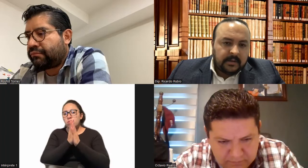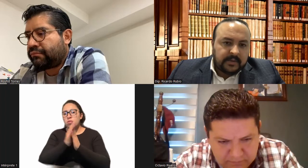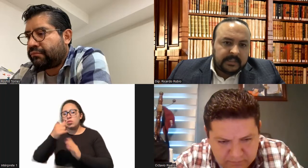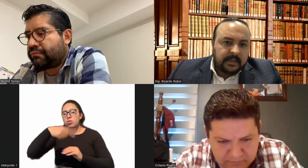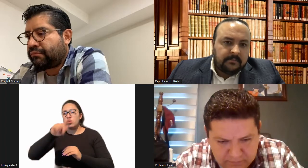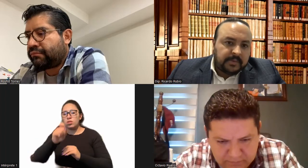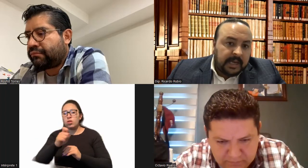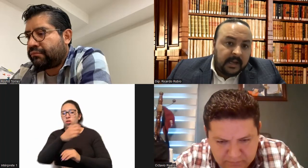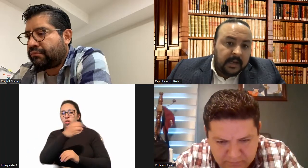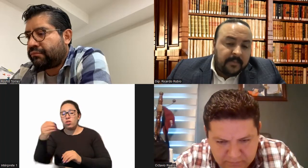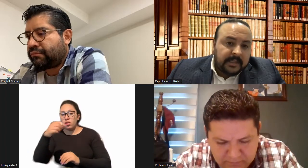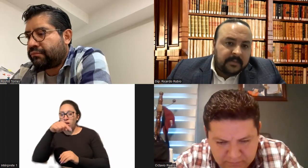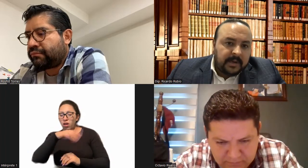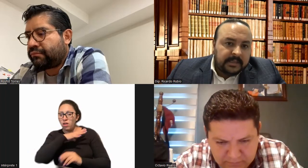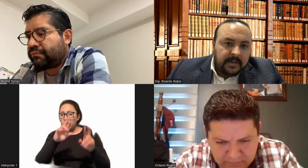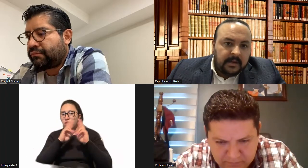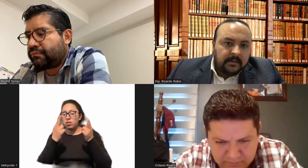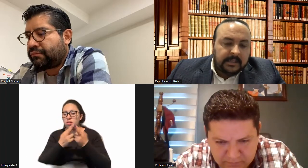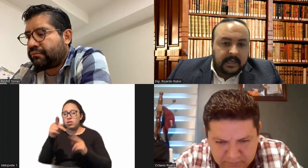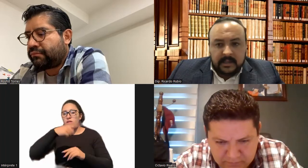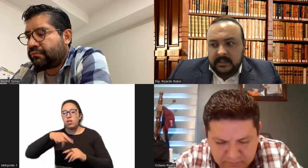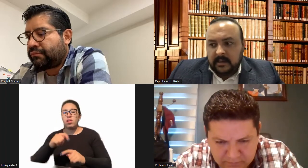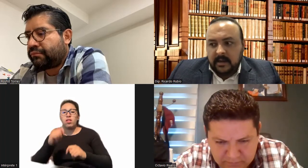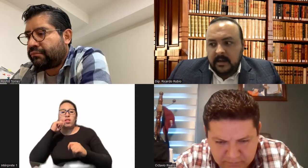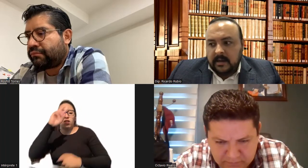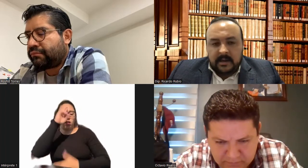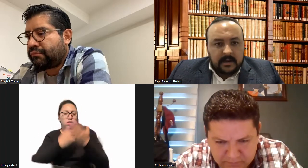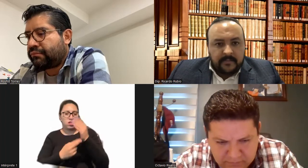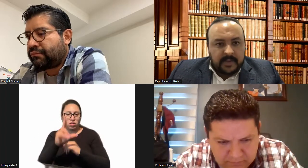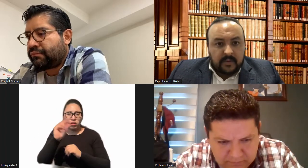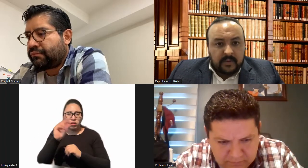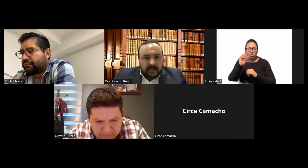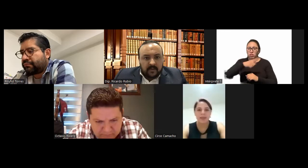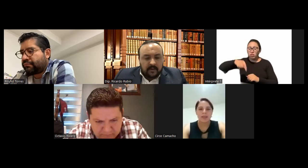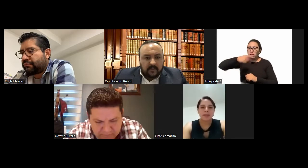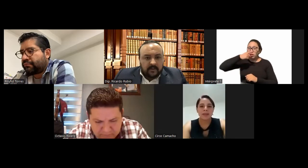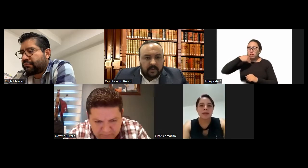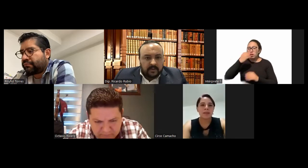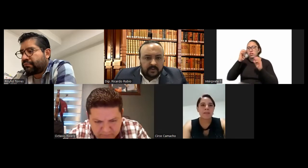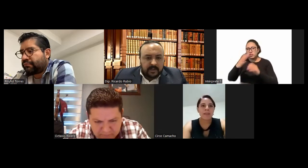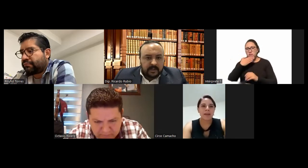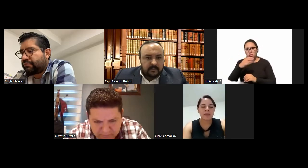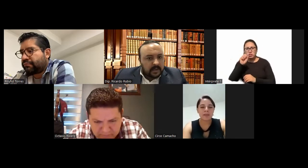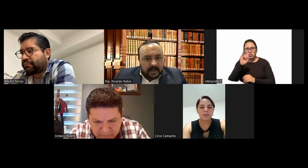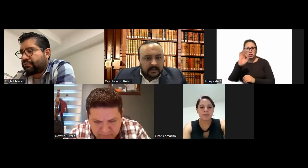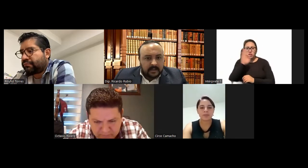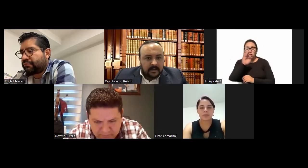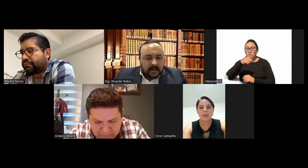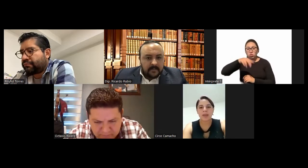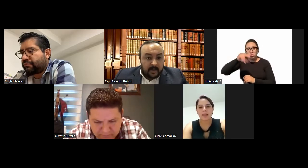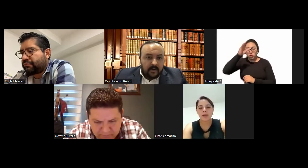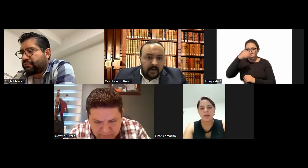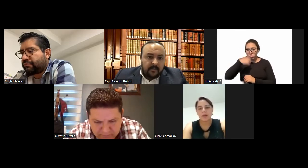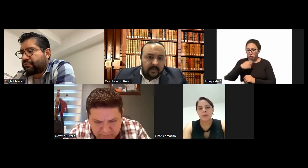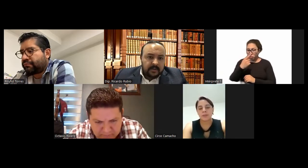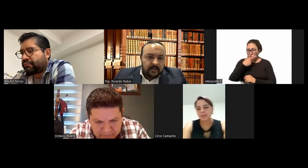orden. Entonces, si alguien quiere participar, está bien. Y si quieren decir que no están de acuerdo con lo que yo estoy planteando, adelante.